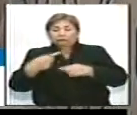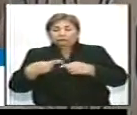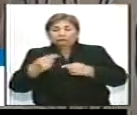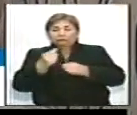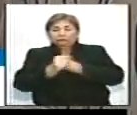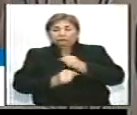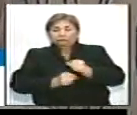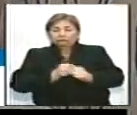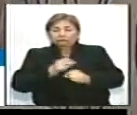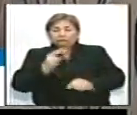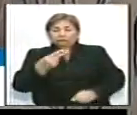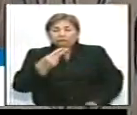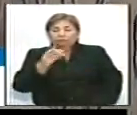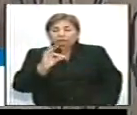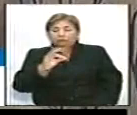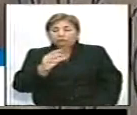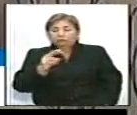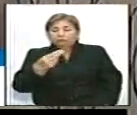anual